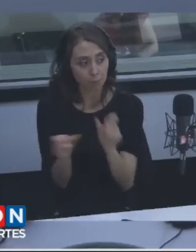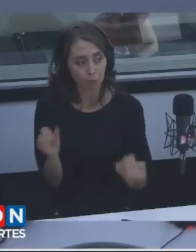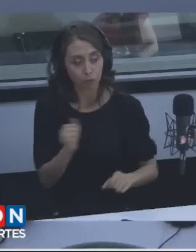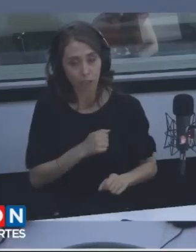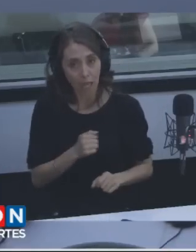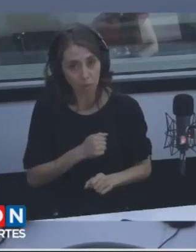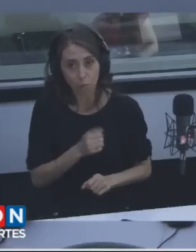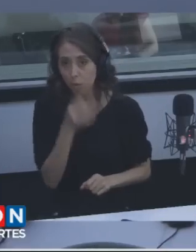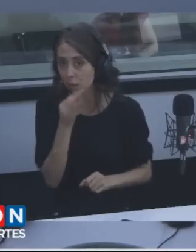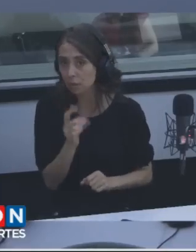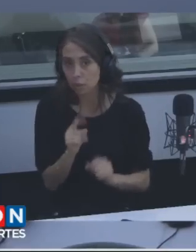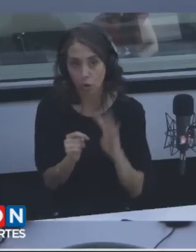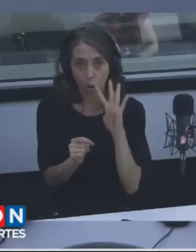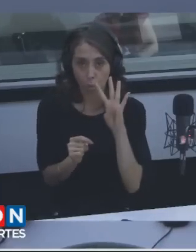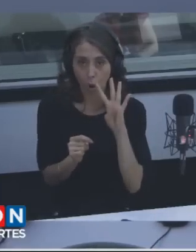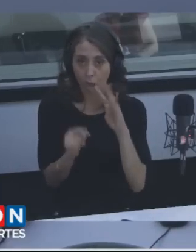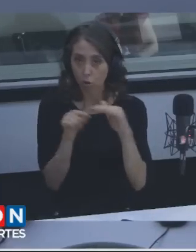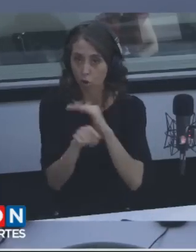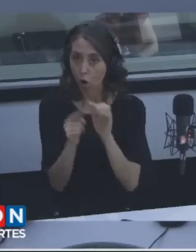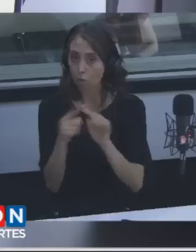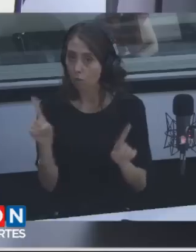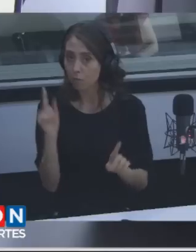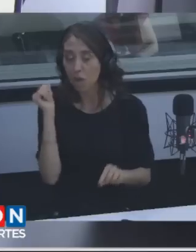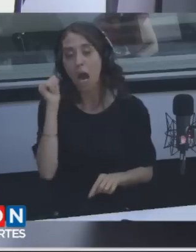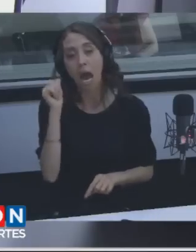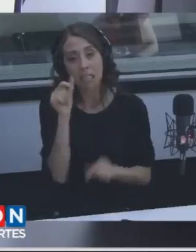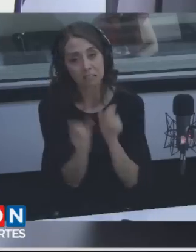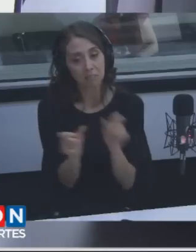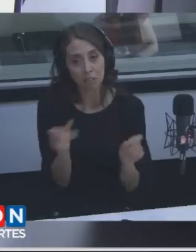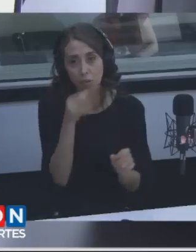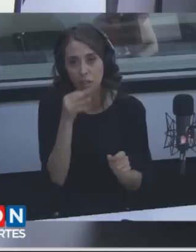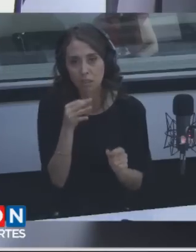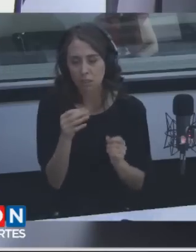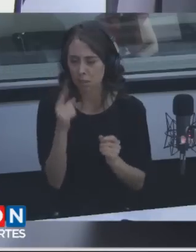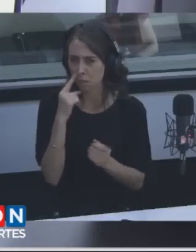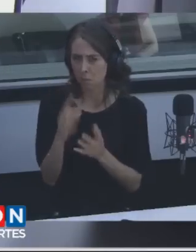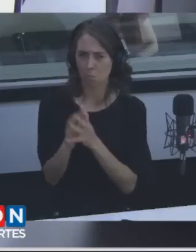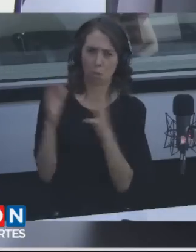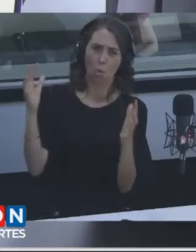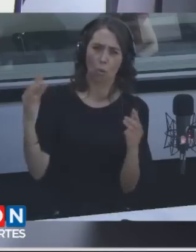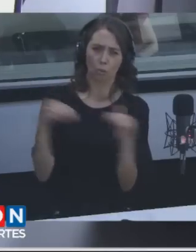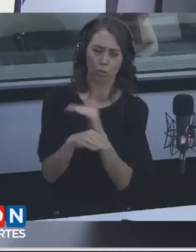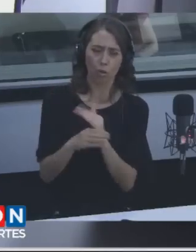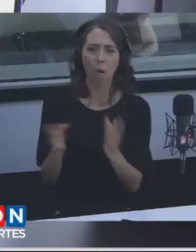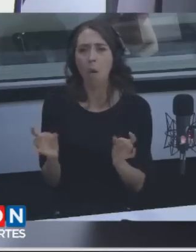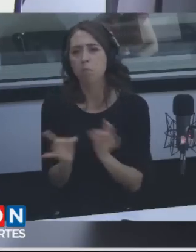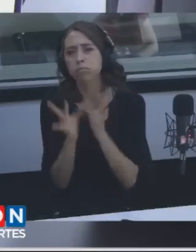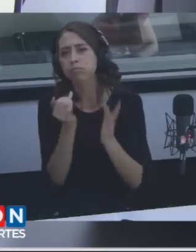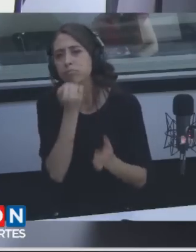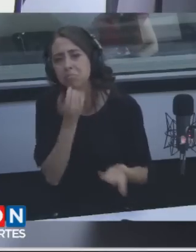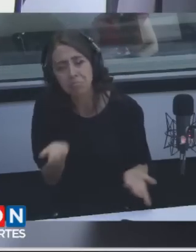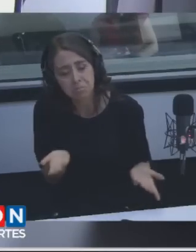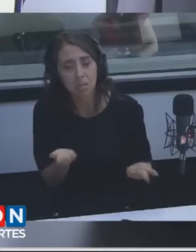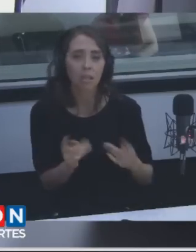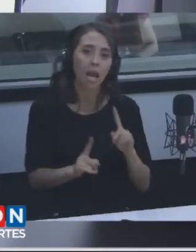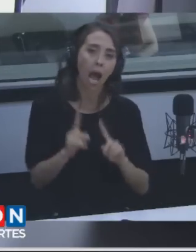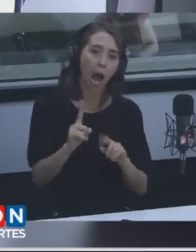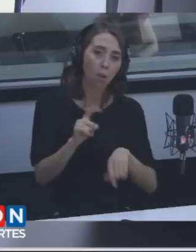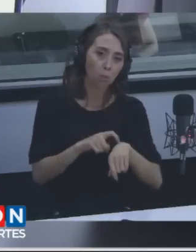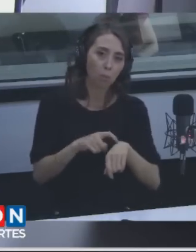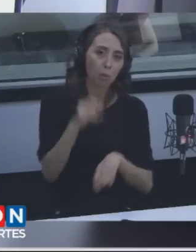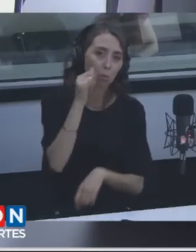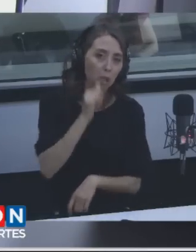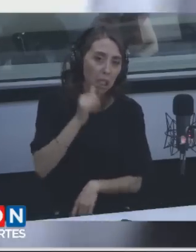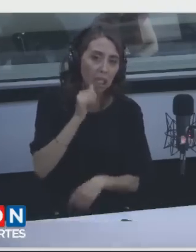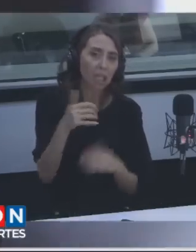parece que reconoce que no hay cuatro goles de diferencia. Ayer ellos mismos se consideran abultado el resultado, ¿eh? Un accidente, no sé. Lo que pasa es que en algún momento Iquique también